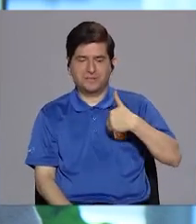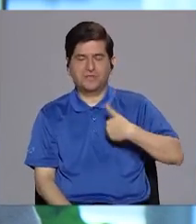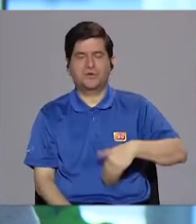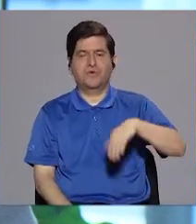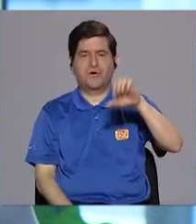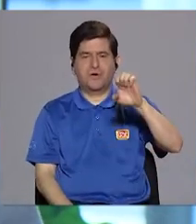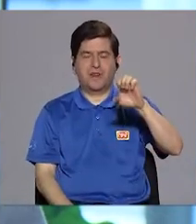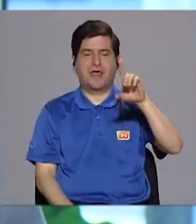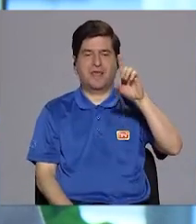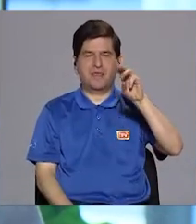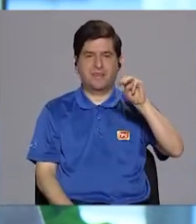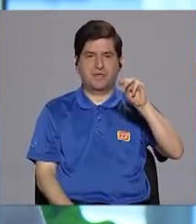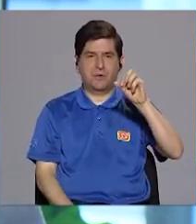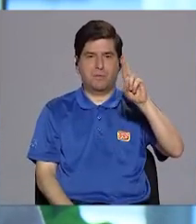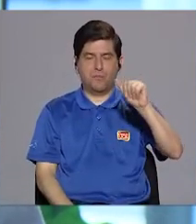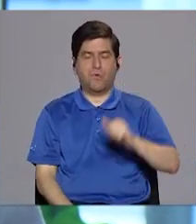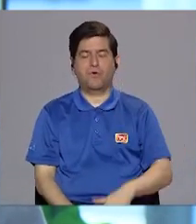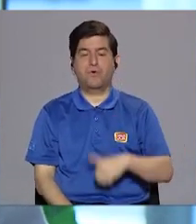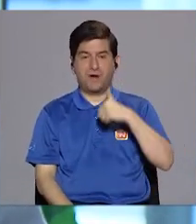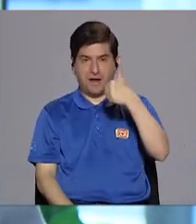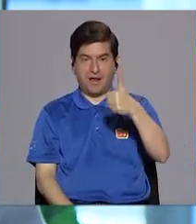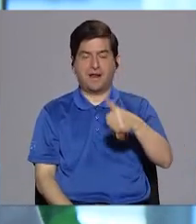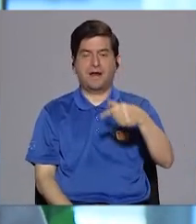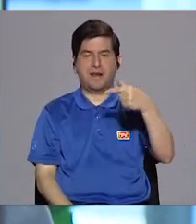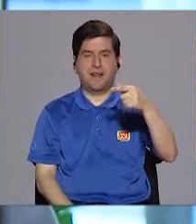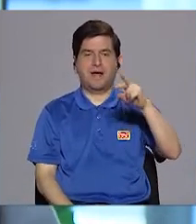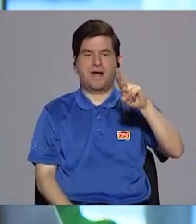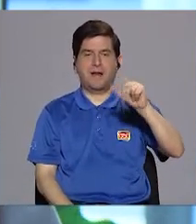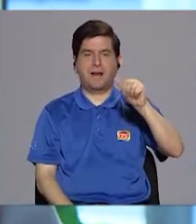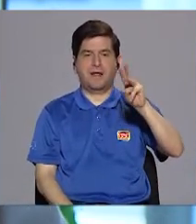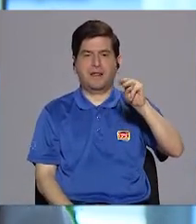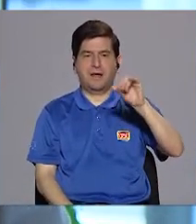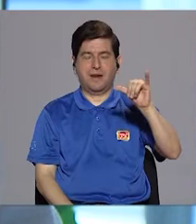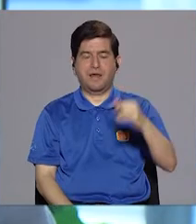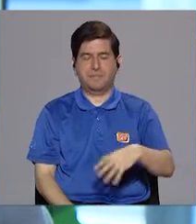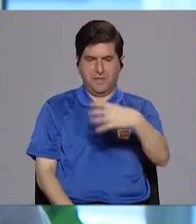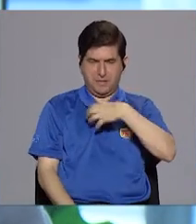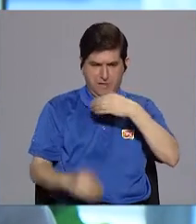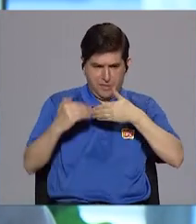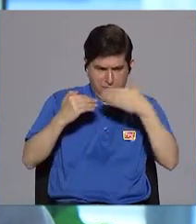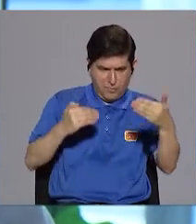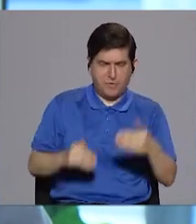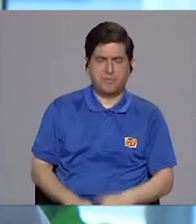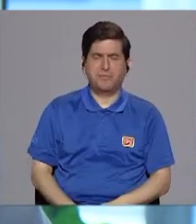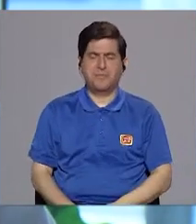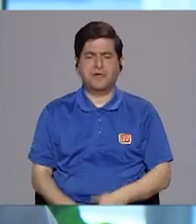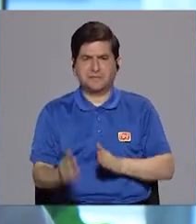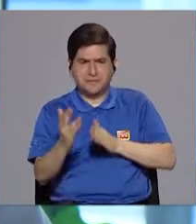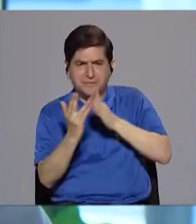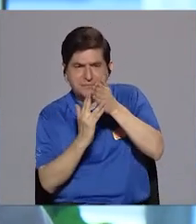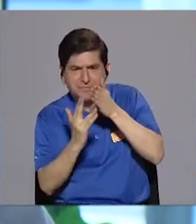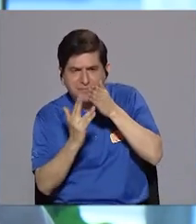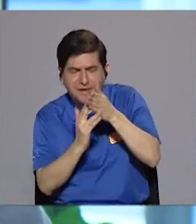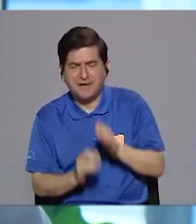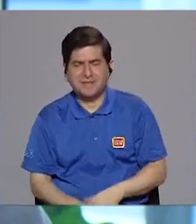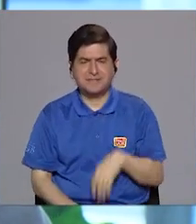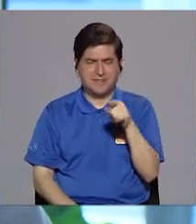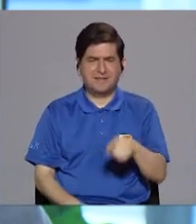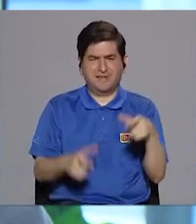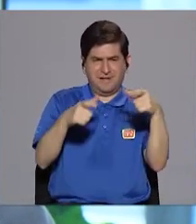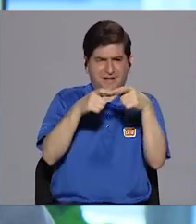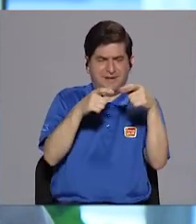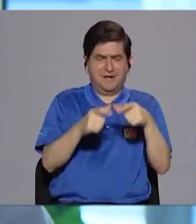Mora, quien ha ganado un Grammy por hacer eso, desde lo autóctono, llevarnos a esa élite que todavía no concilia el